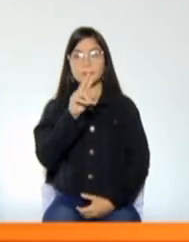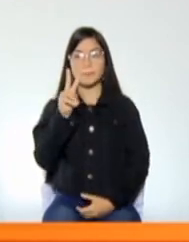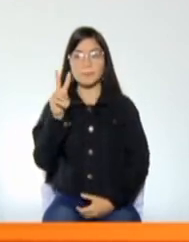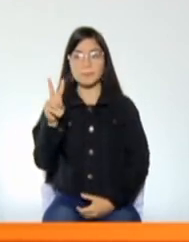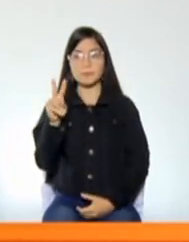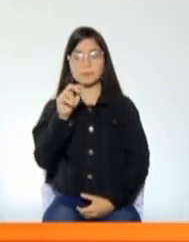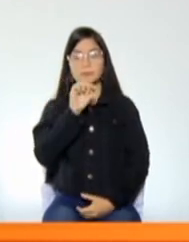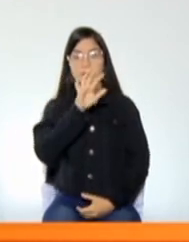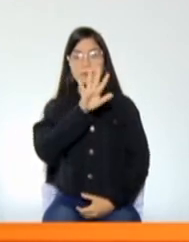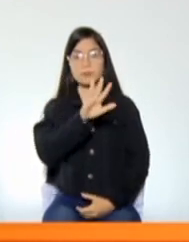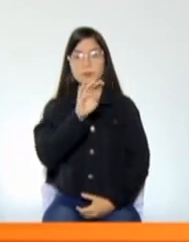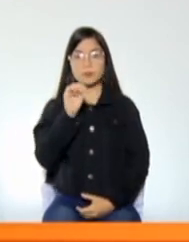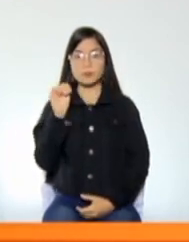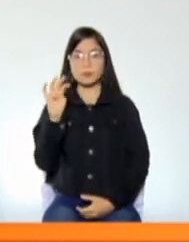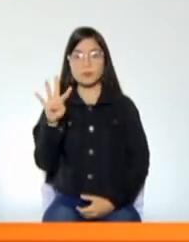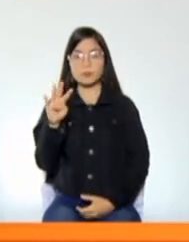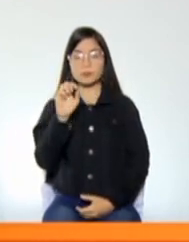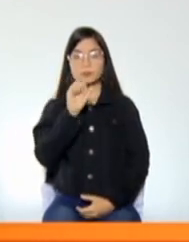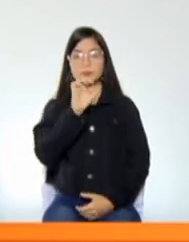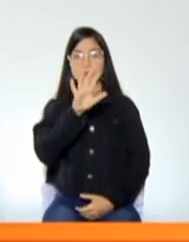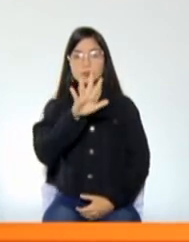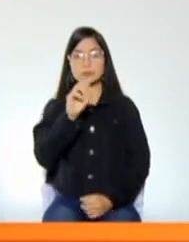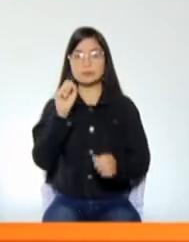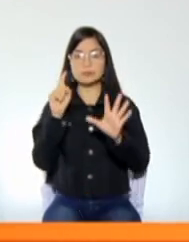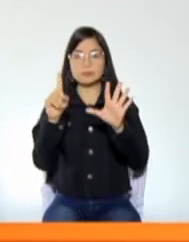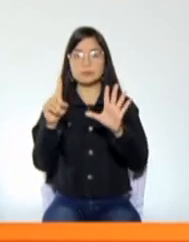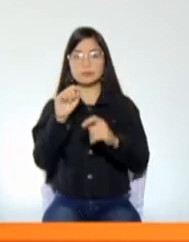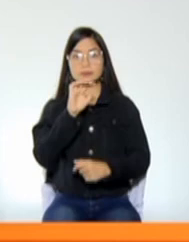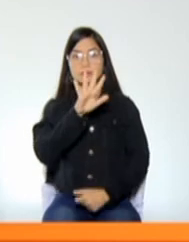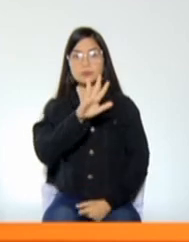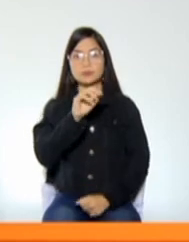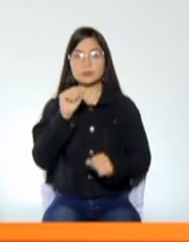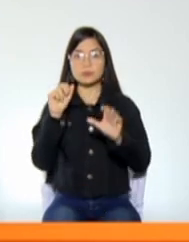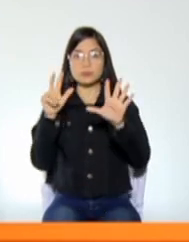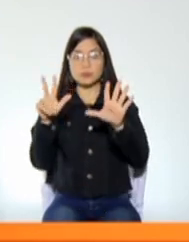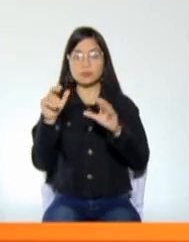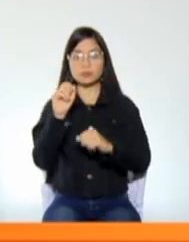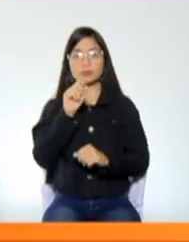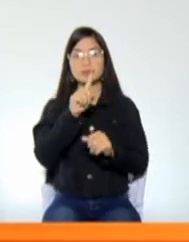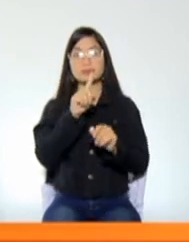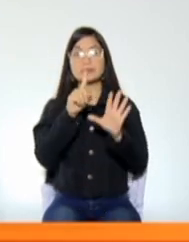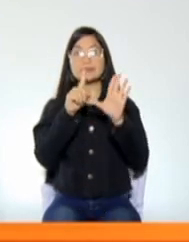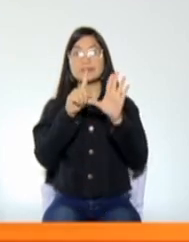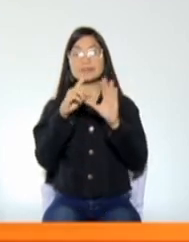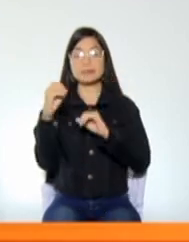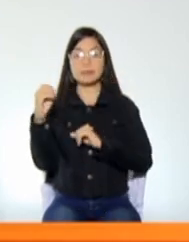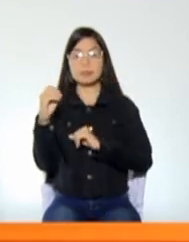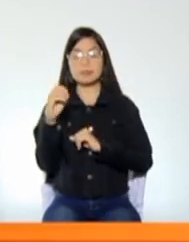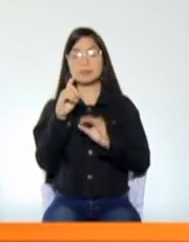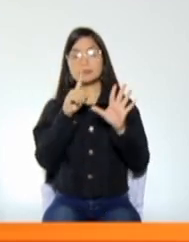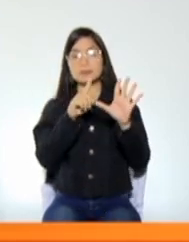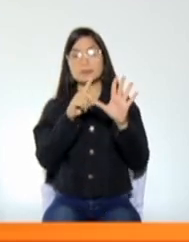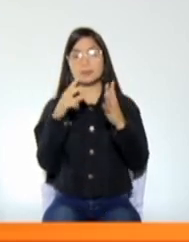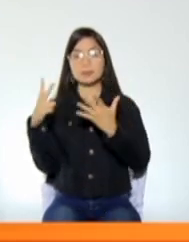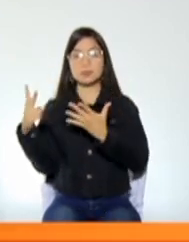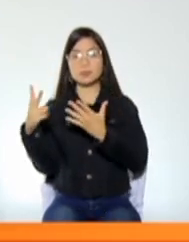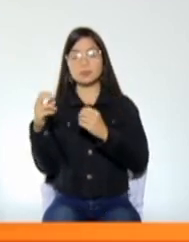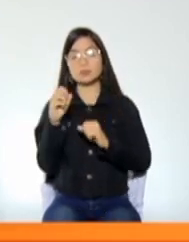52, 54, 56, 58, 60,